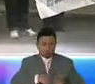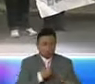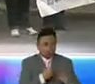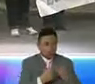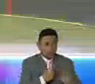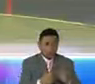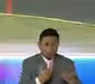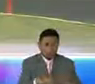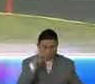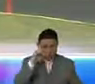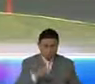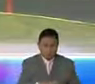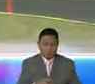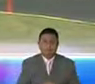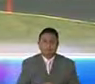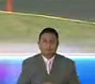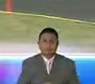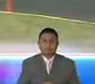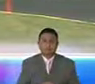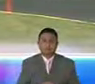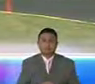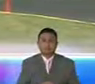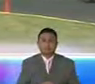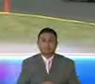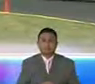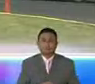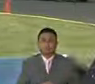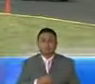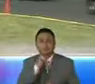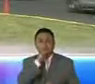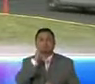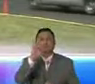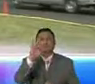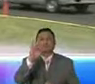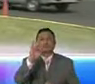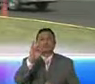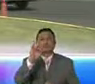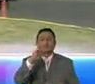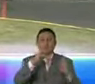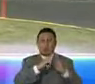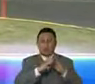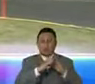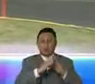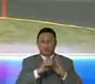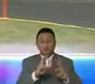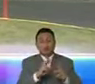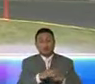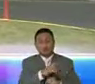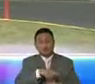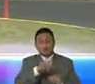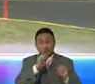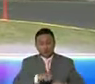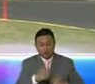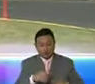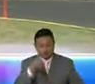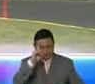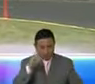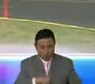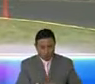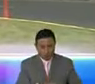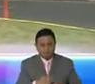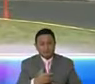a un acuerdo. Todavía tenemos estos unos 8 predios que todavía mantenemos esa esperanza de lograr llegar a